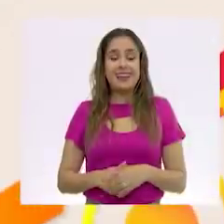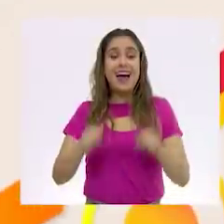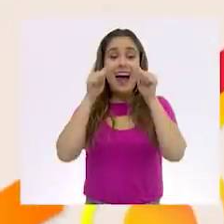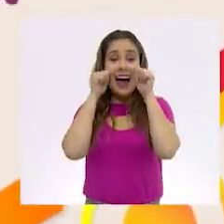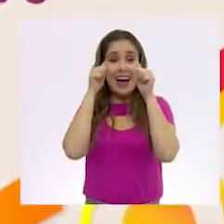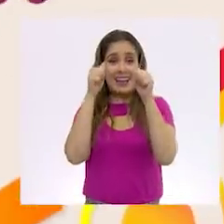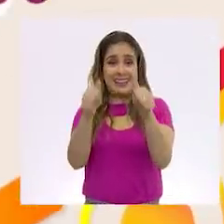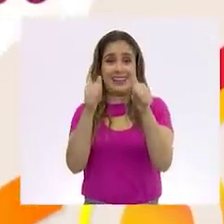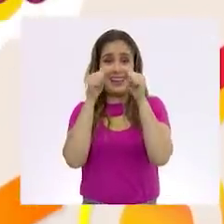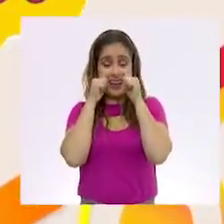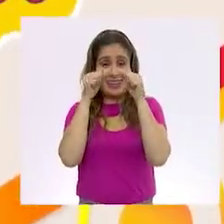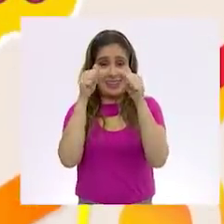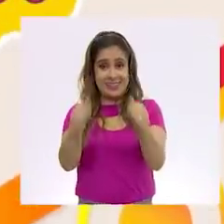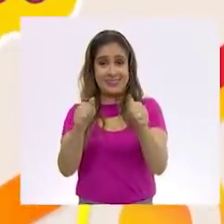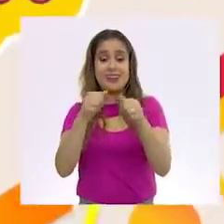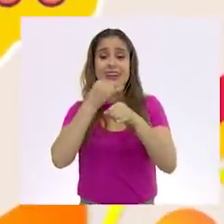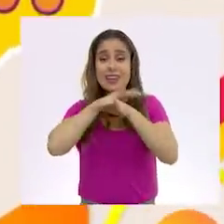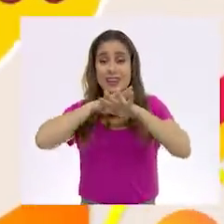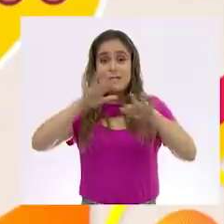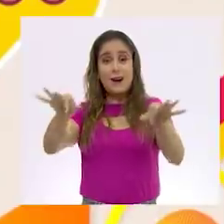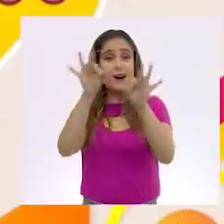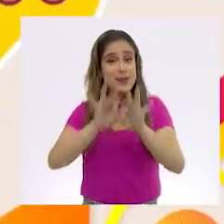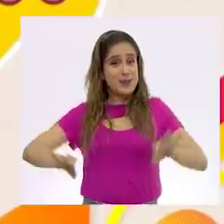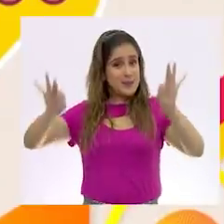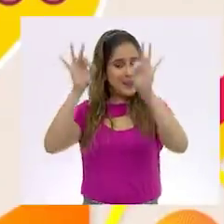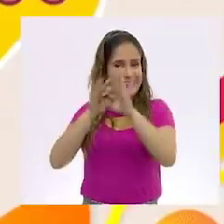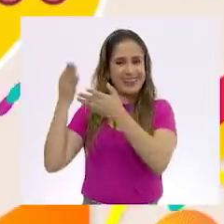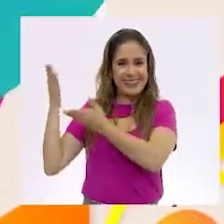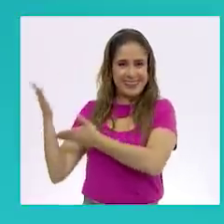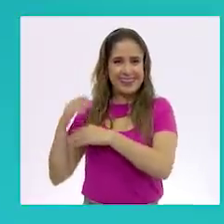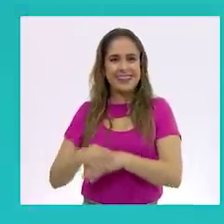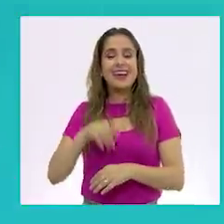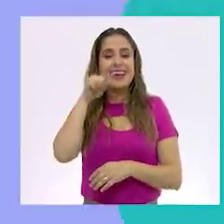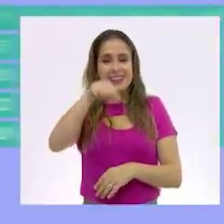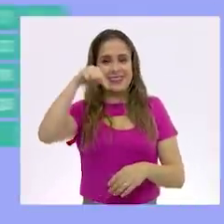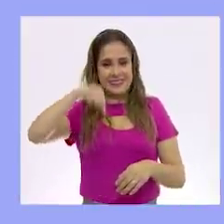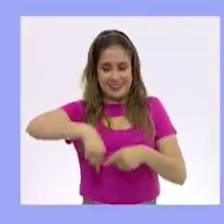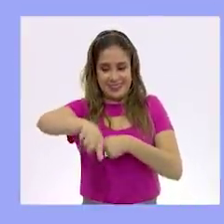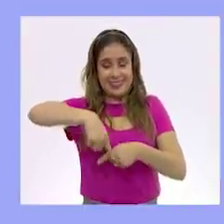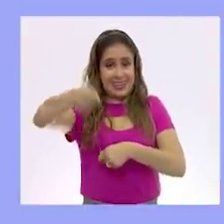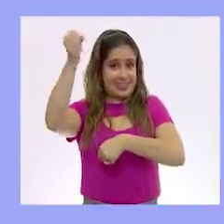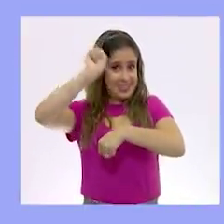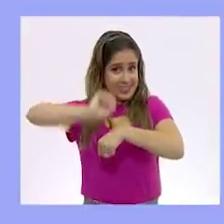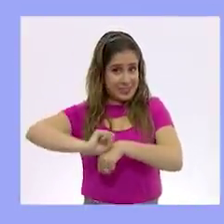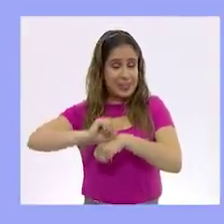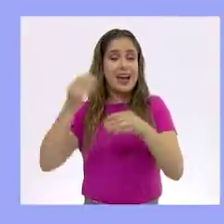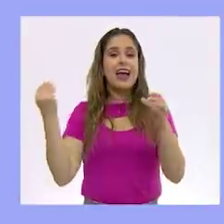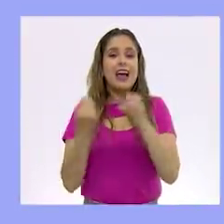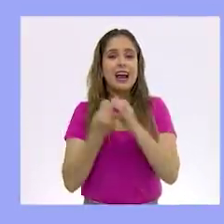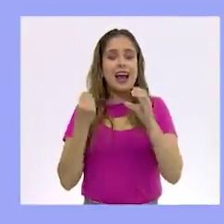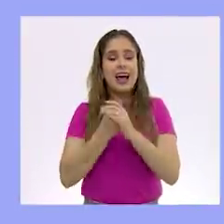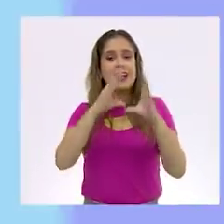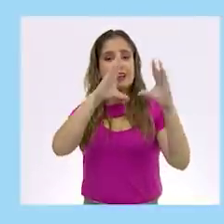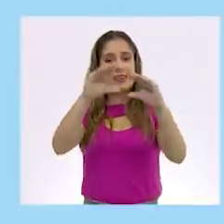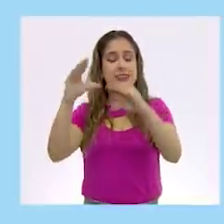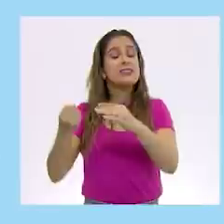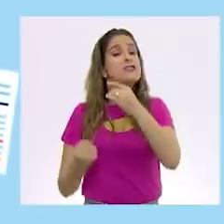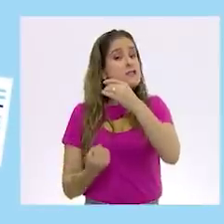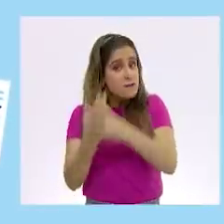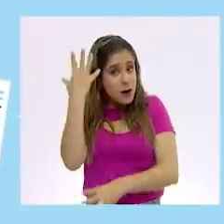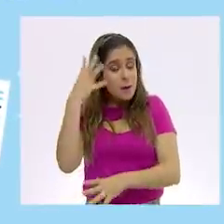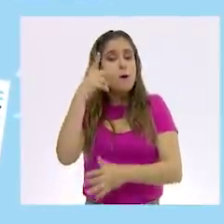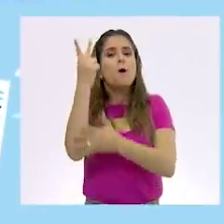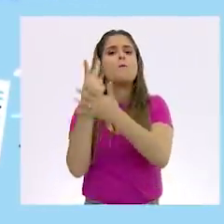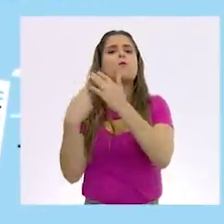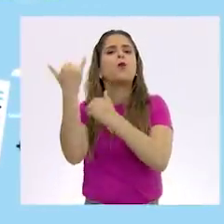Atención, atención. Información importante. Durante estas semanas tendremos un nuevo espacio en donde aprenderemos